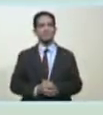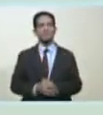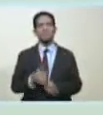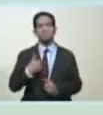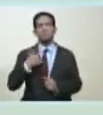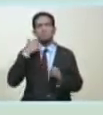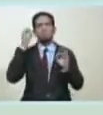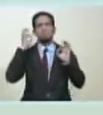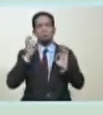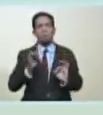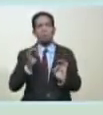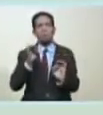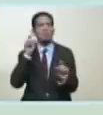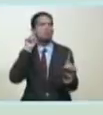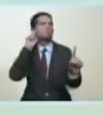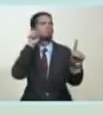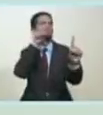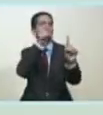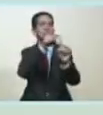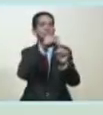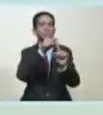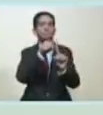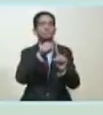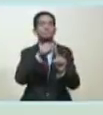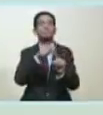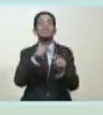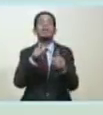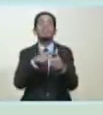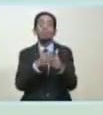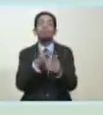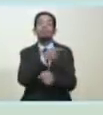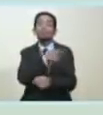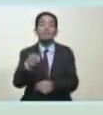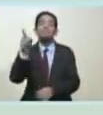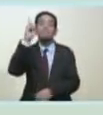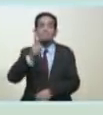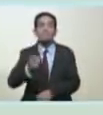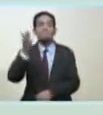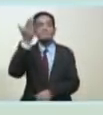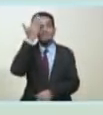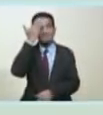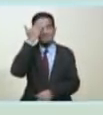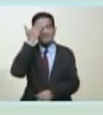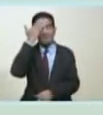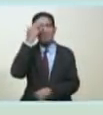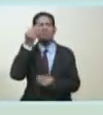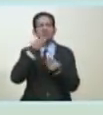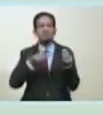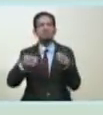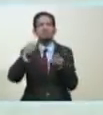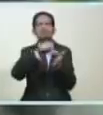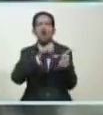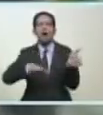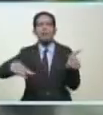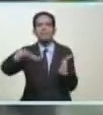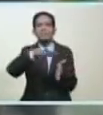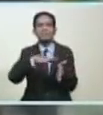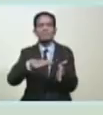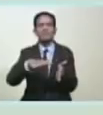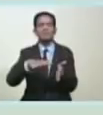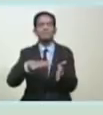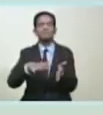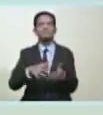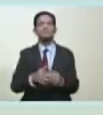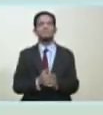Seguro del destino de nuestra patria. Tengamos certeza del destino de nuestra patria. Si el imperio gobernado por